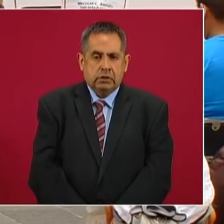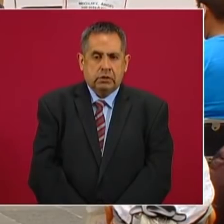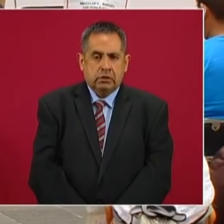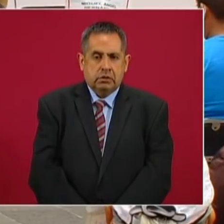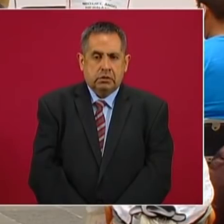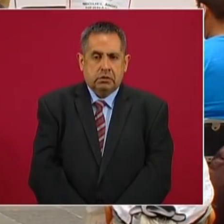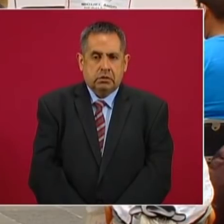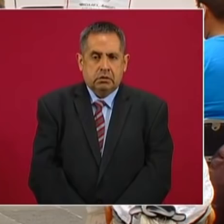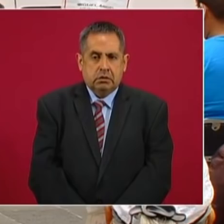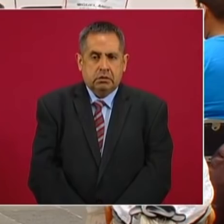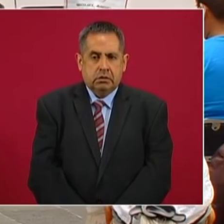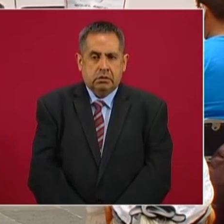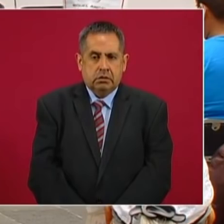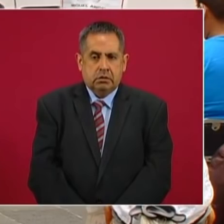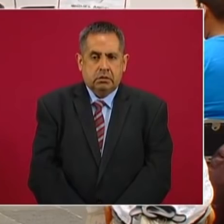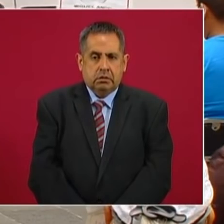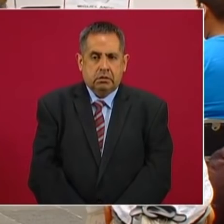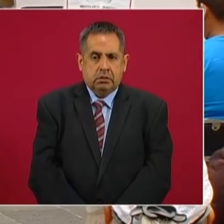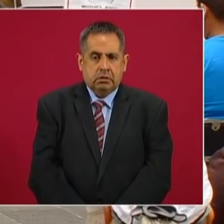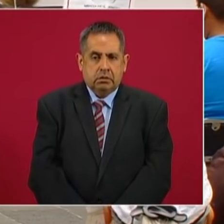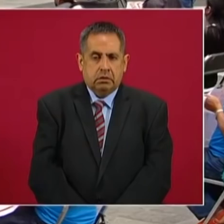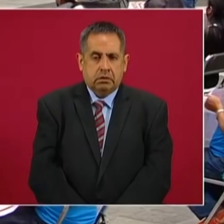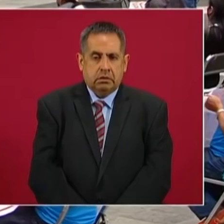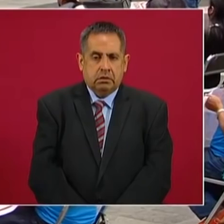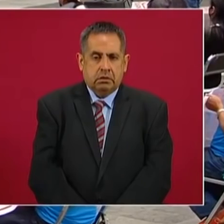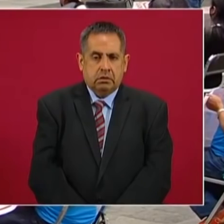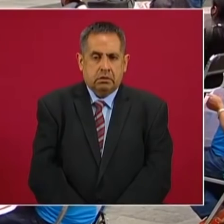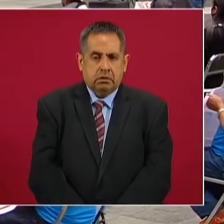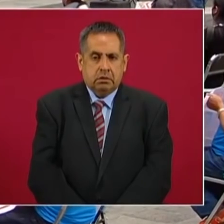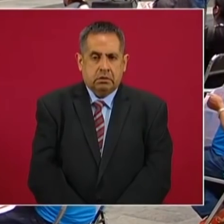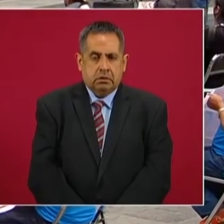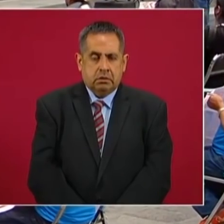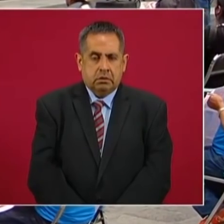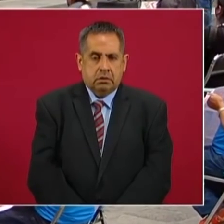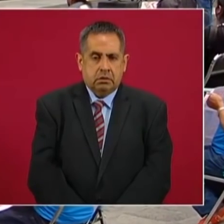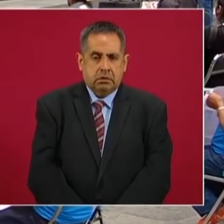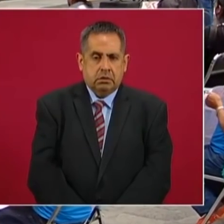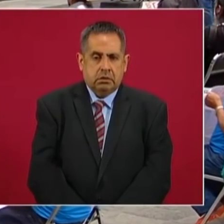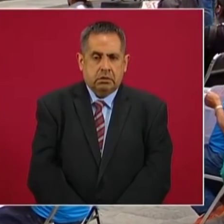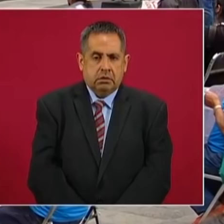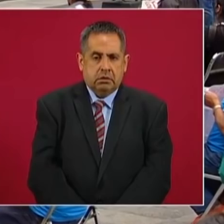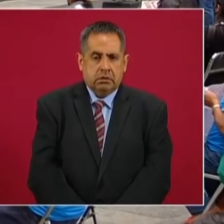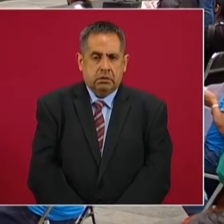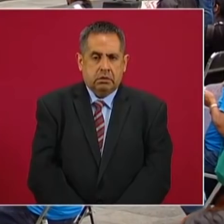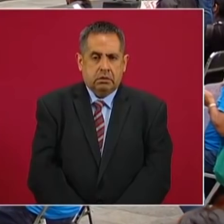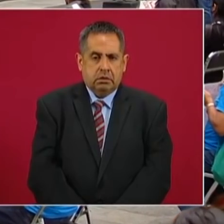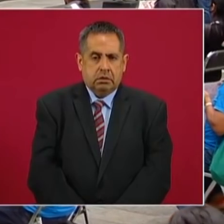los estudiantes fueran atacados por narcotraficantes o hasta de facilitar la actuación de los criminales